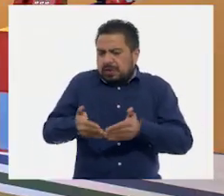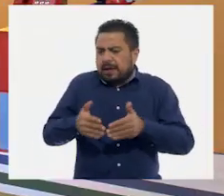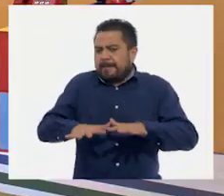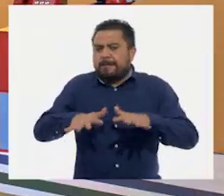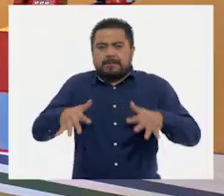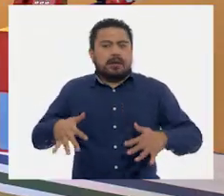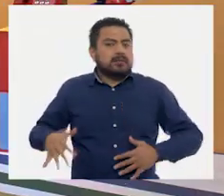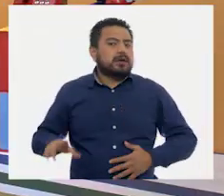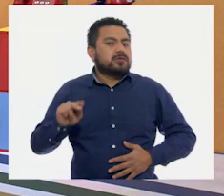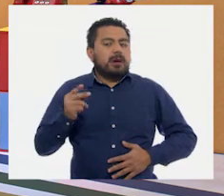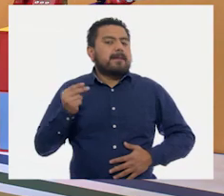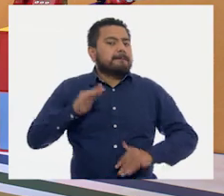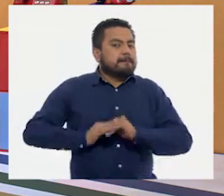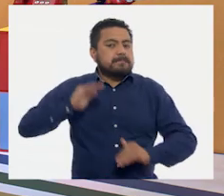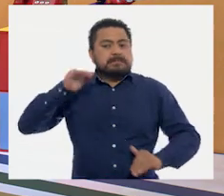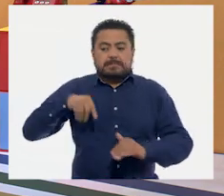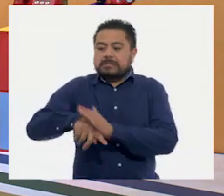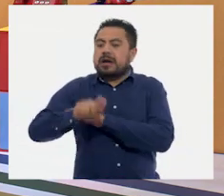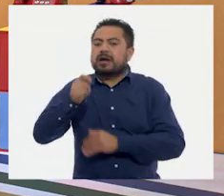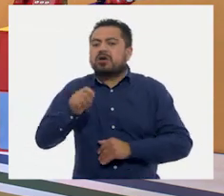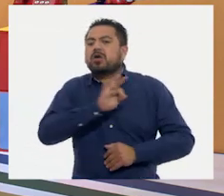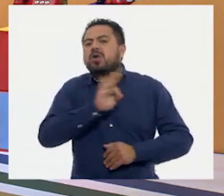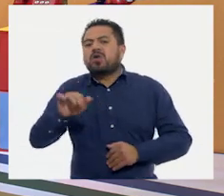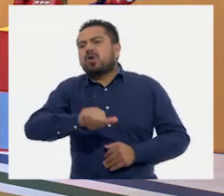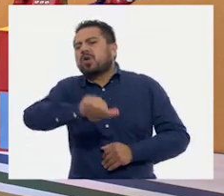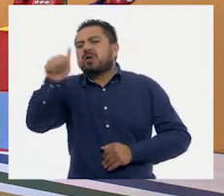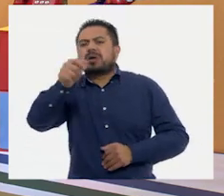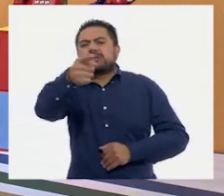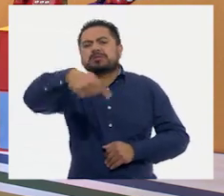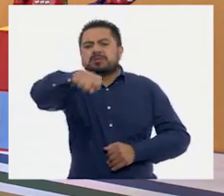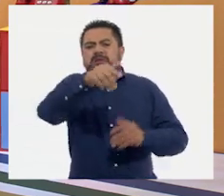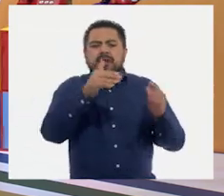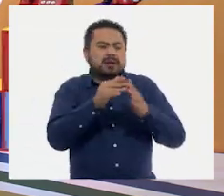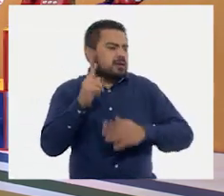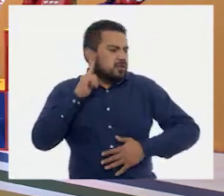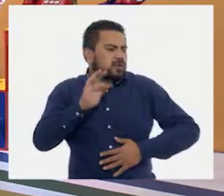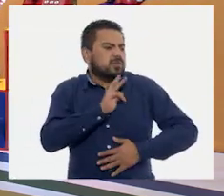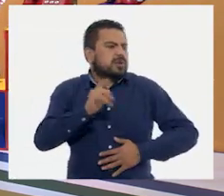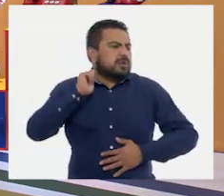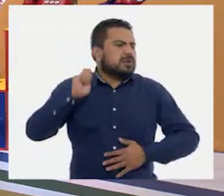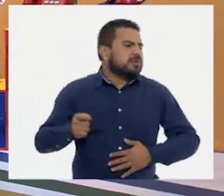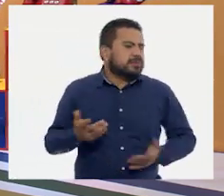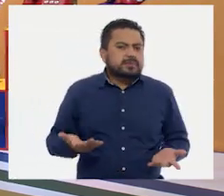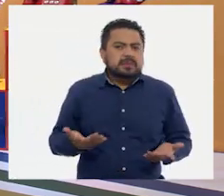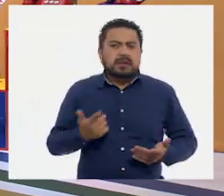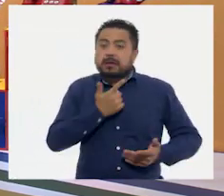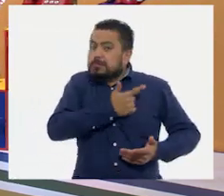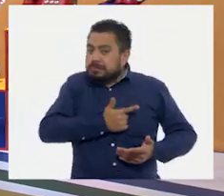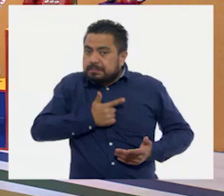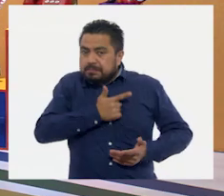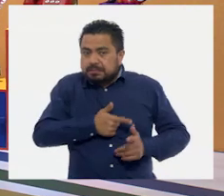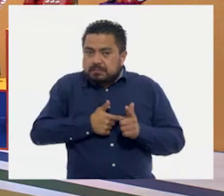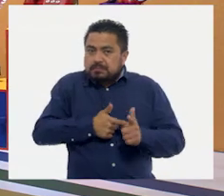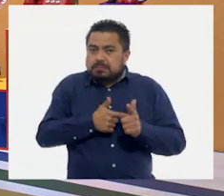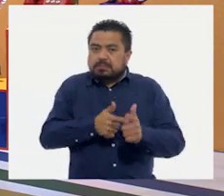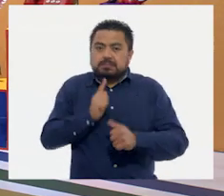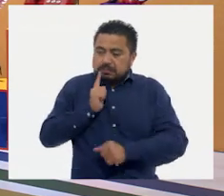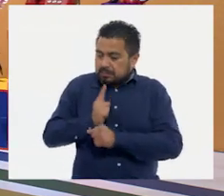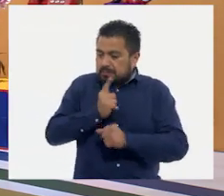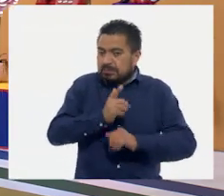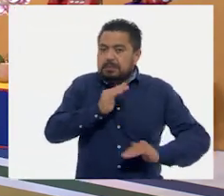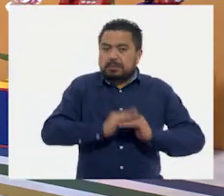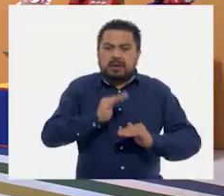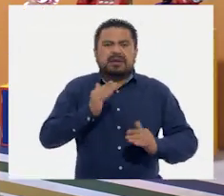el del mar, hay muchos más. ¿Qué otros pudieron allá en casita escuchar? ¿Les gustaría seguir viendo más?